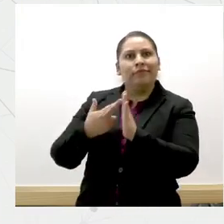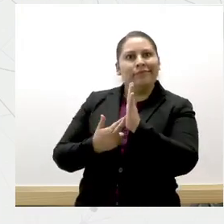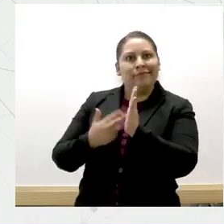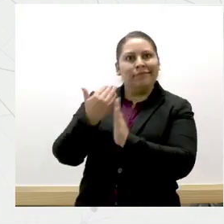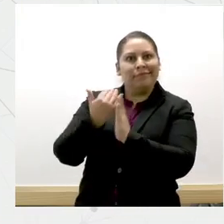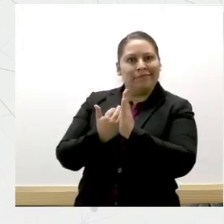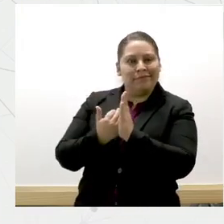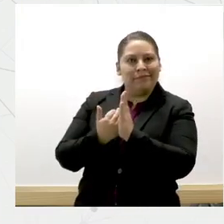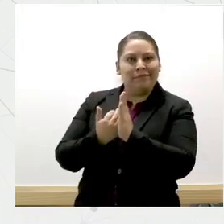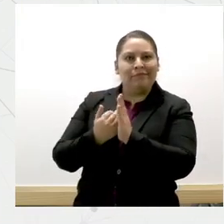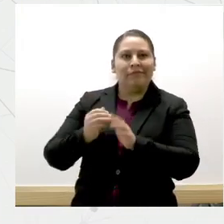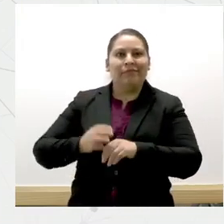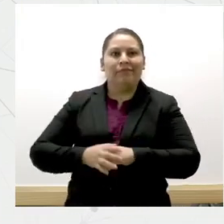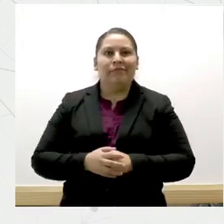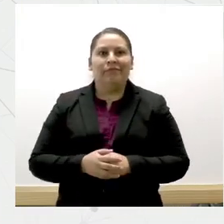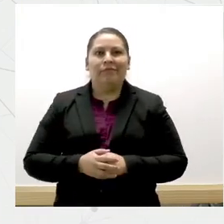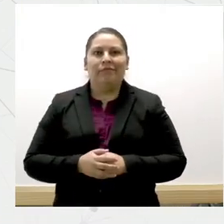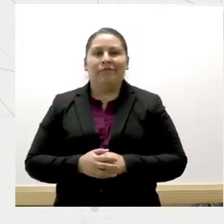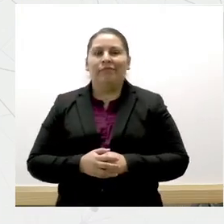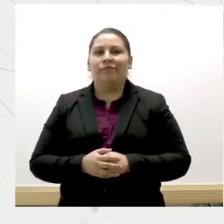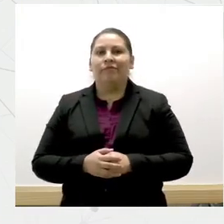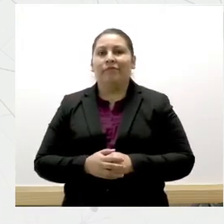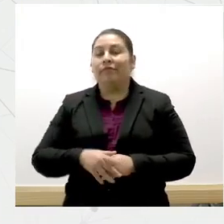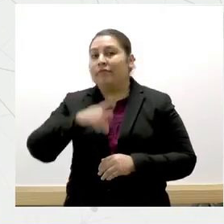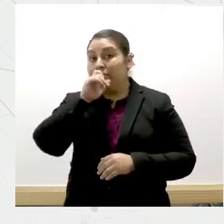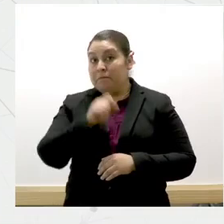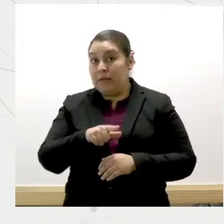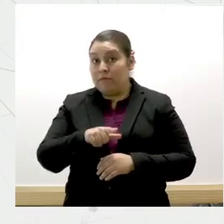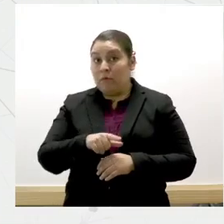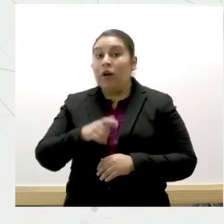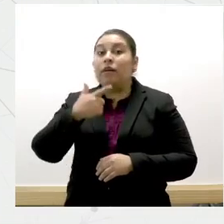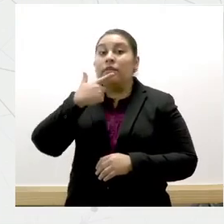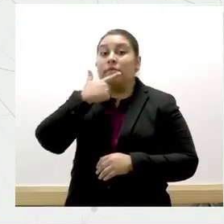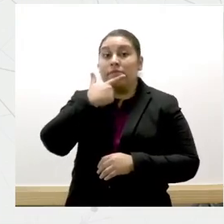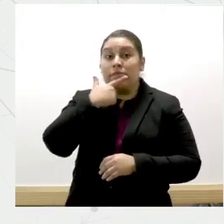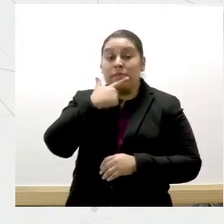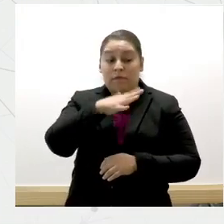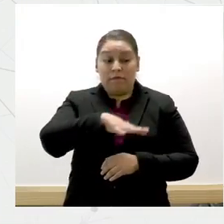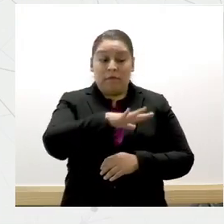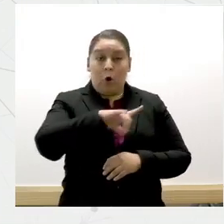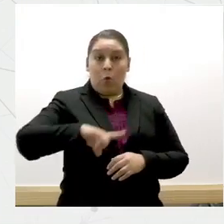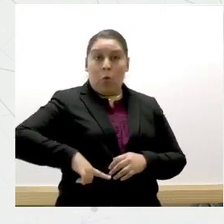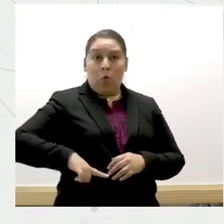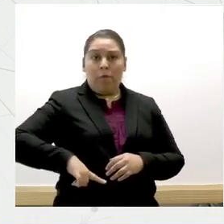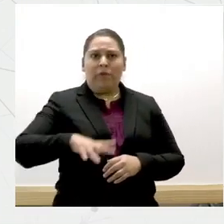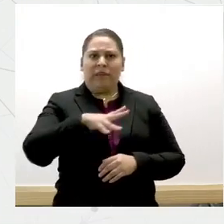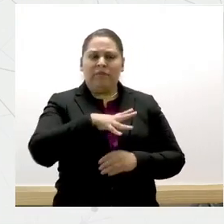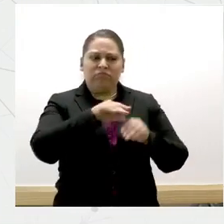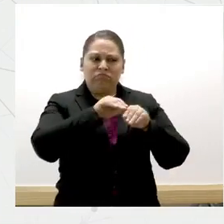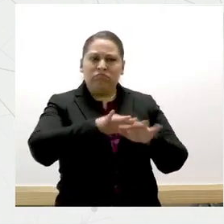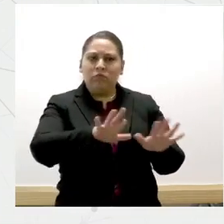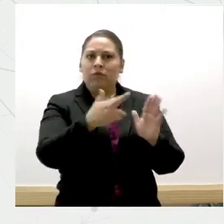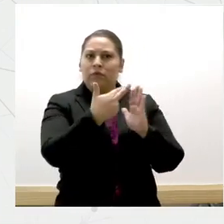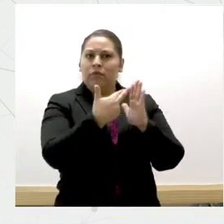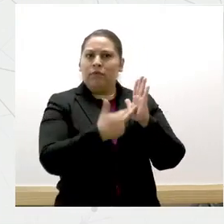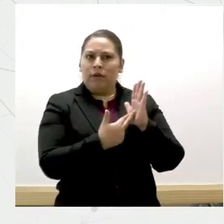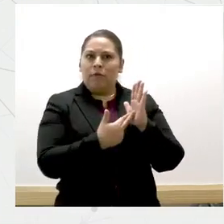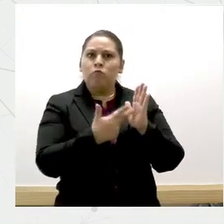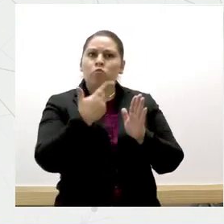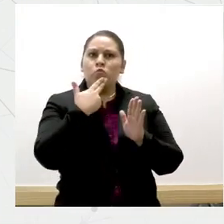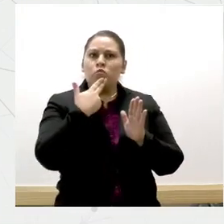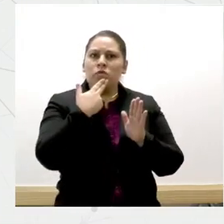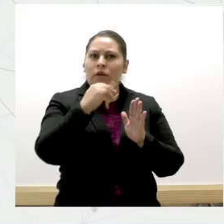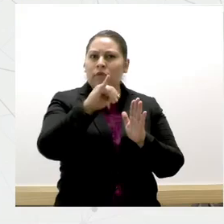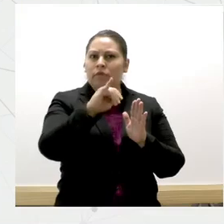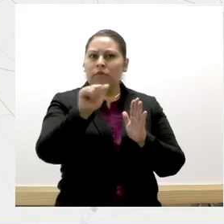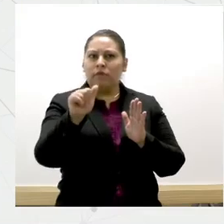en diciembre del año 23, por parte del gobierno británico, se dictaban una serie de instrucciones sobre cómo utilizar la inteligencia artificial generativa en el